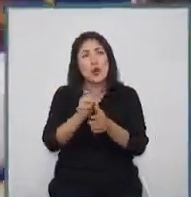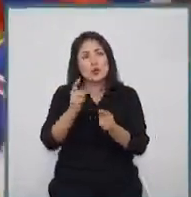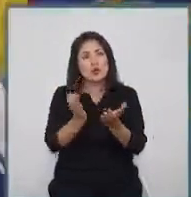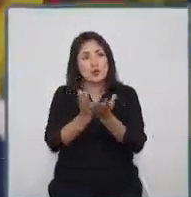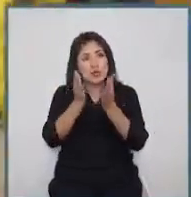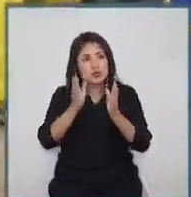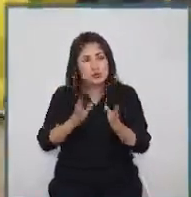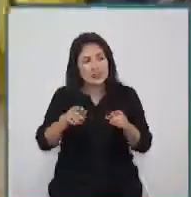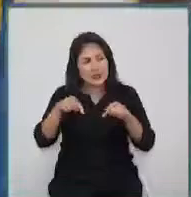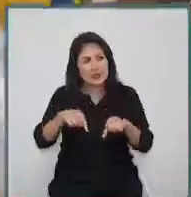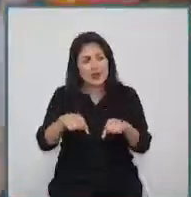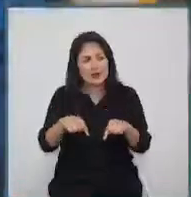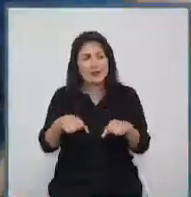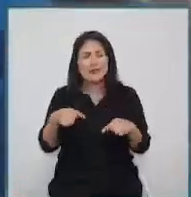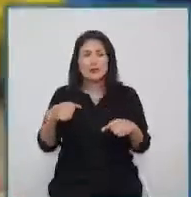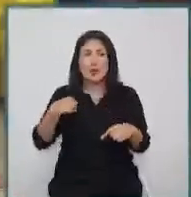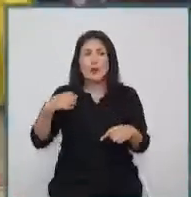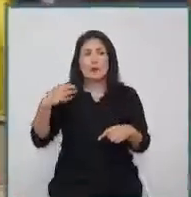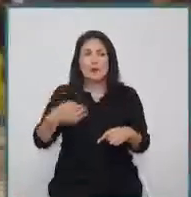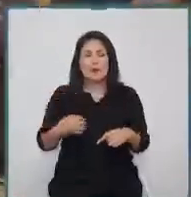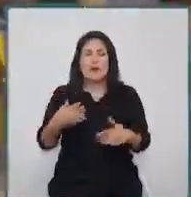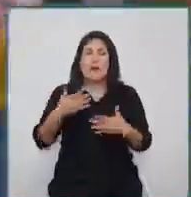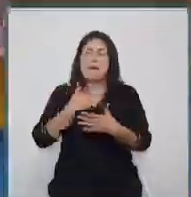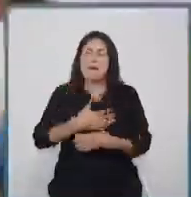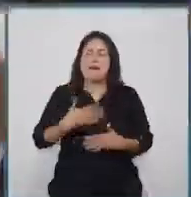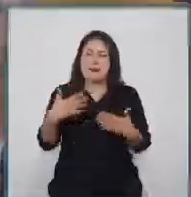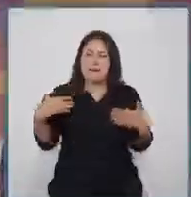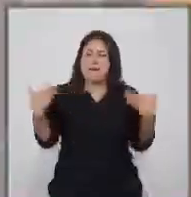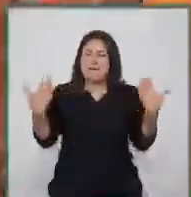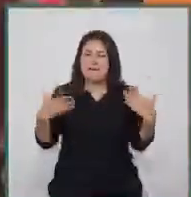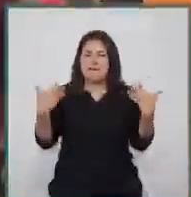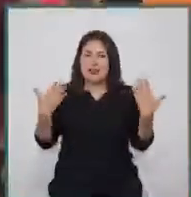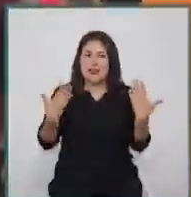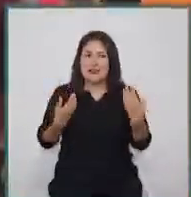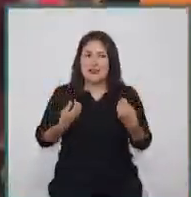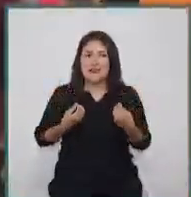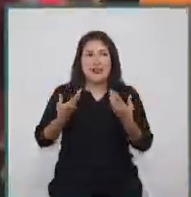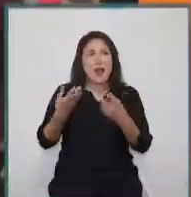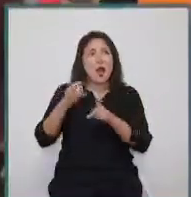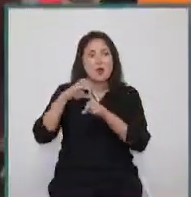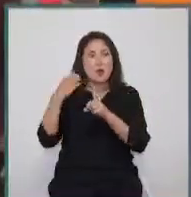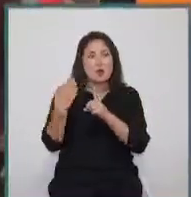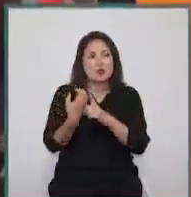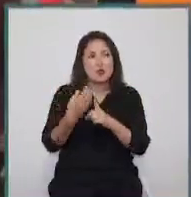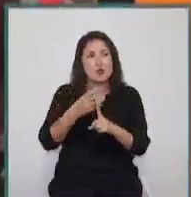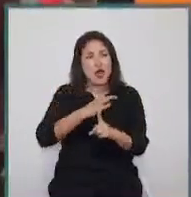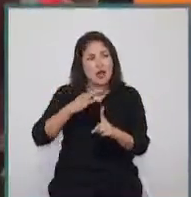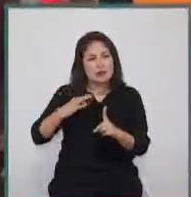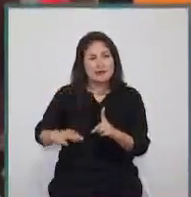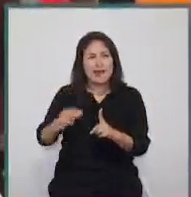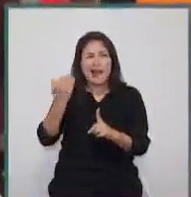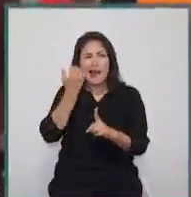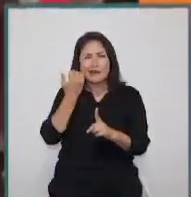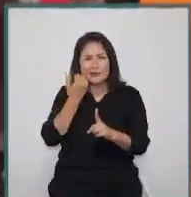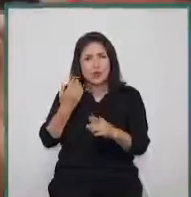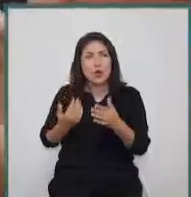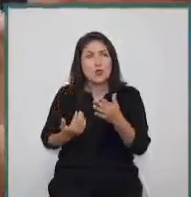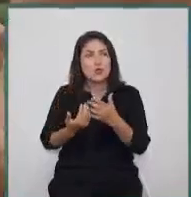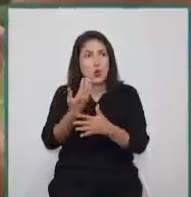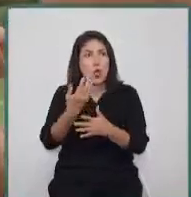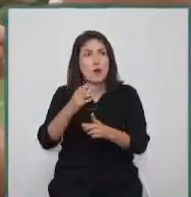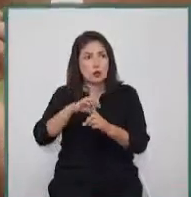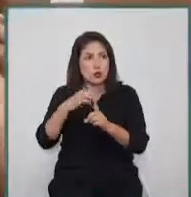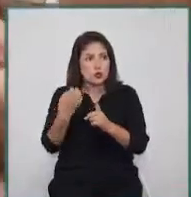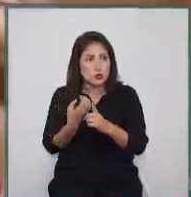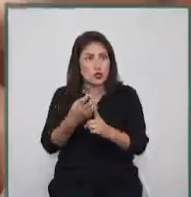mis estudiantes que están aquí. Es un placer y mucha alegría poder mostrar la cultura antigua y también la